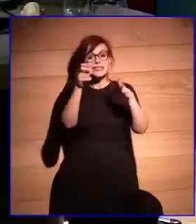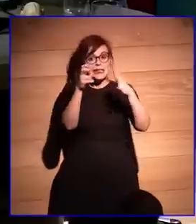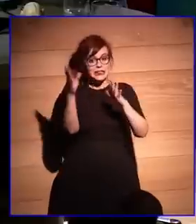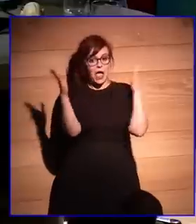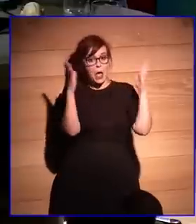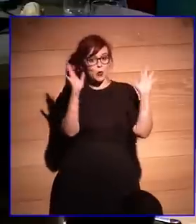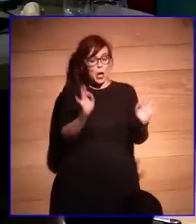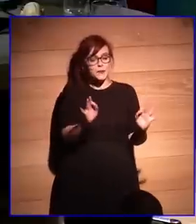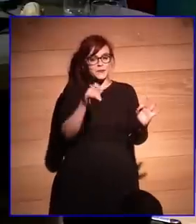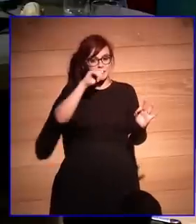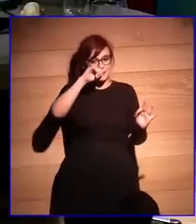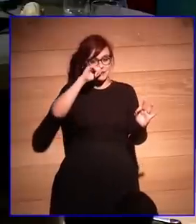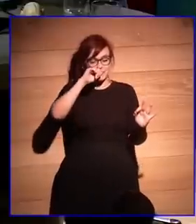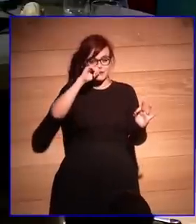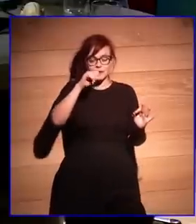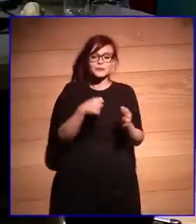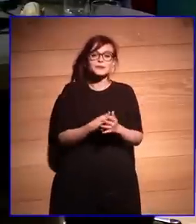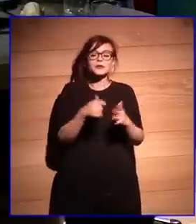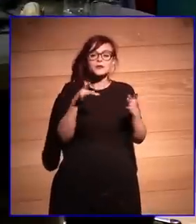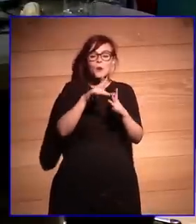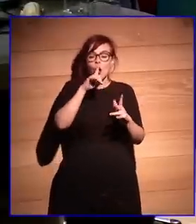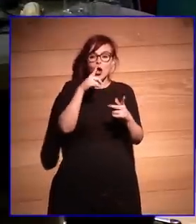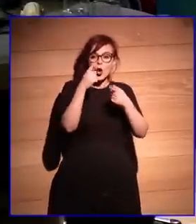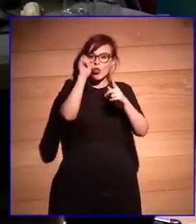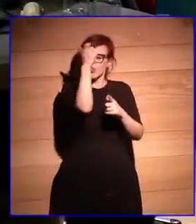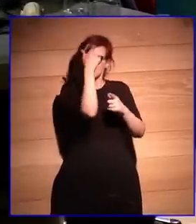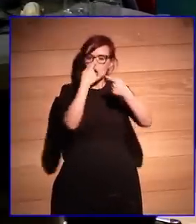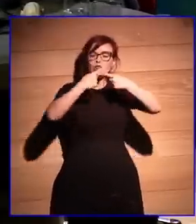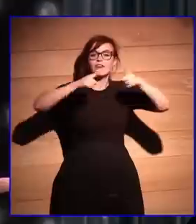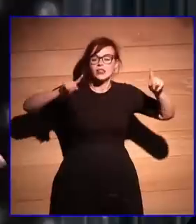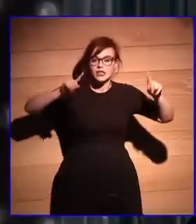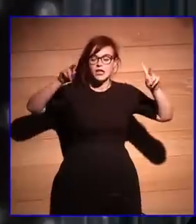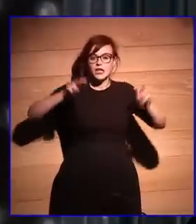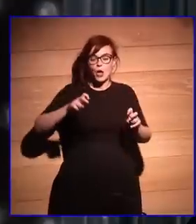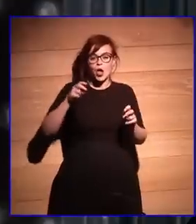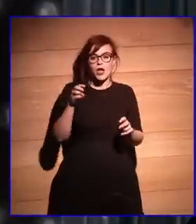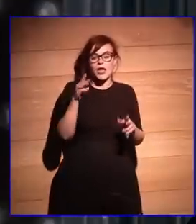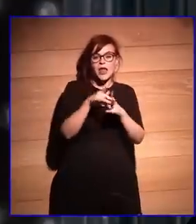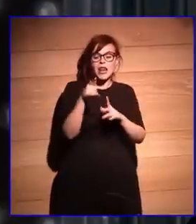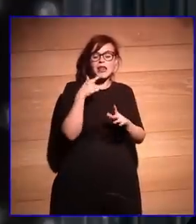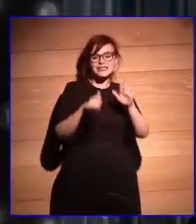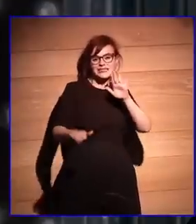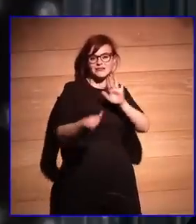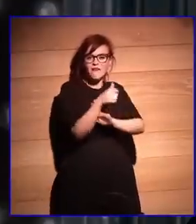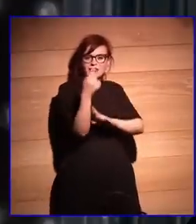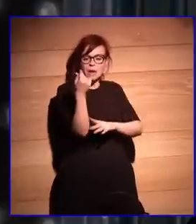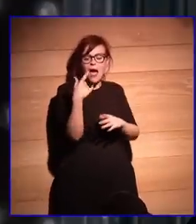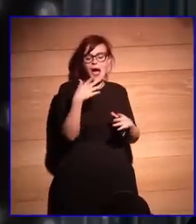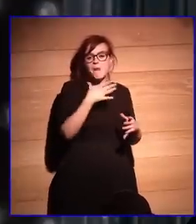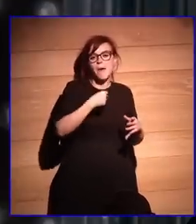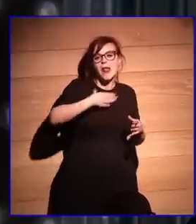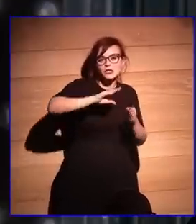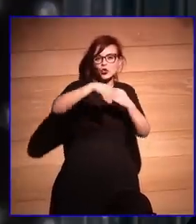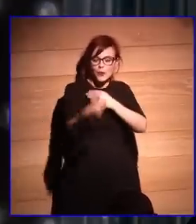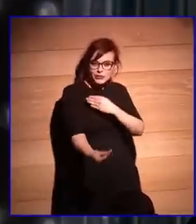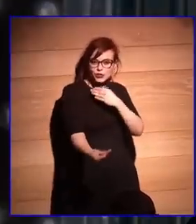repente hay un montón de concepciones que se empiezan a cuestionar. Aparece el Watergate, aparece la guerra de Vietnam y el malo es el gobierno.